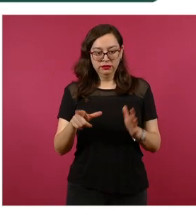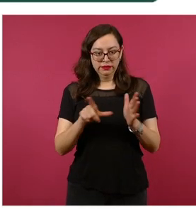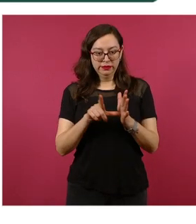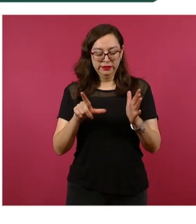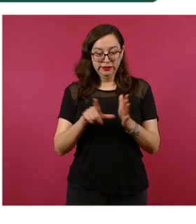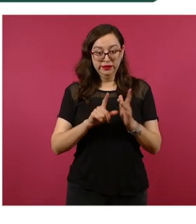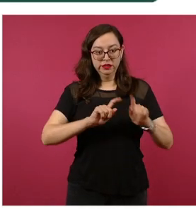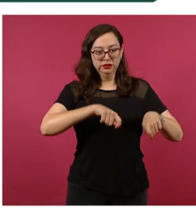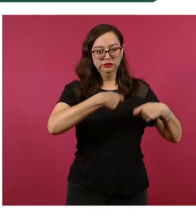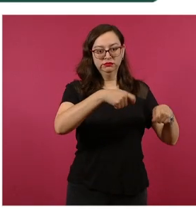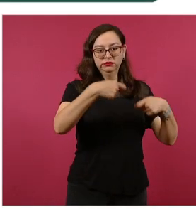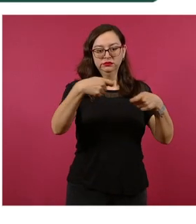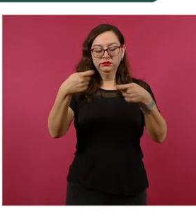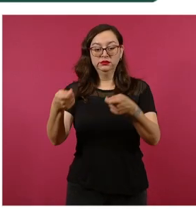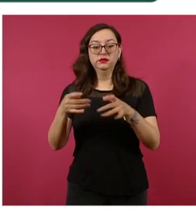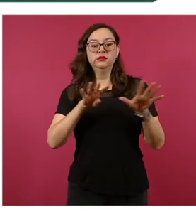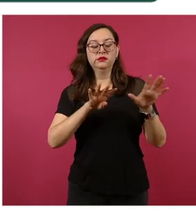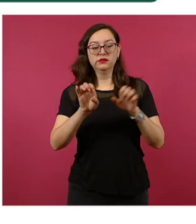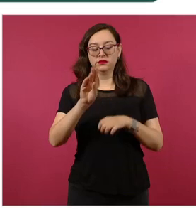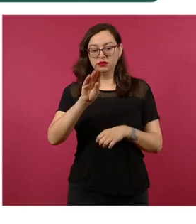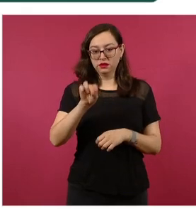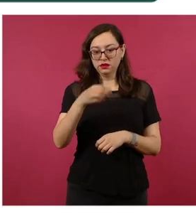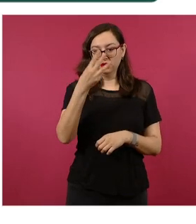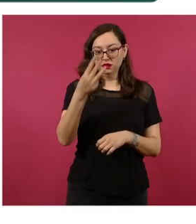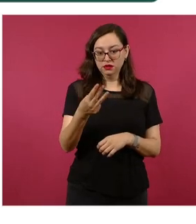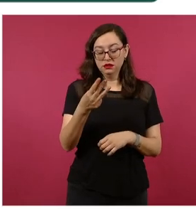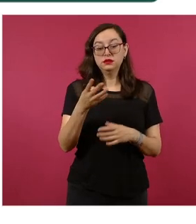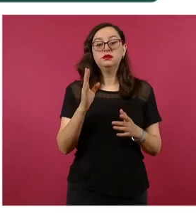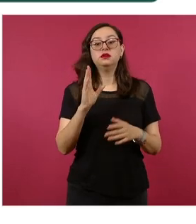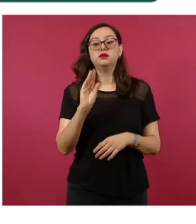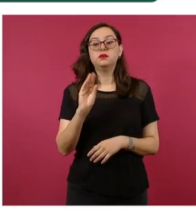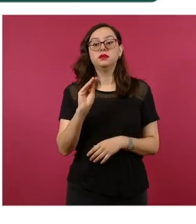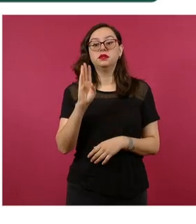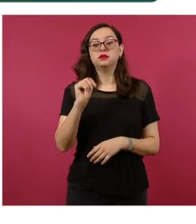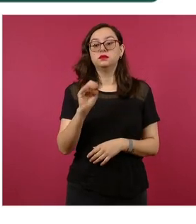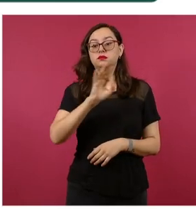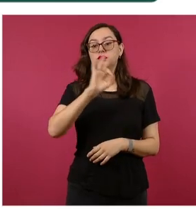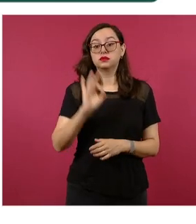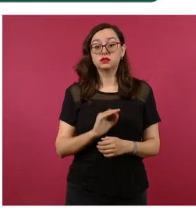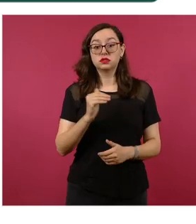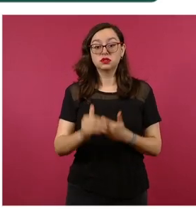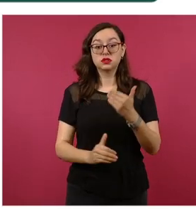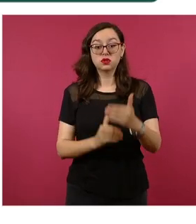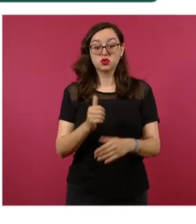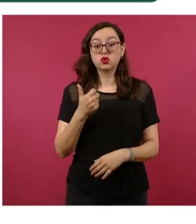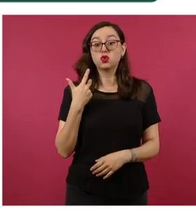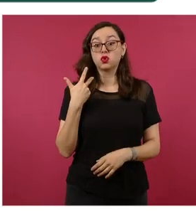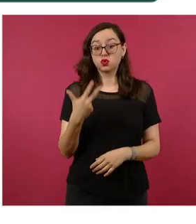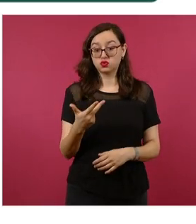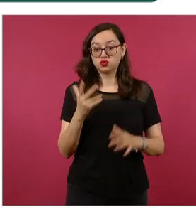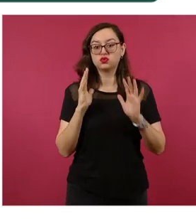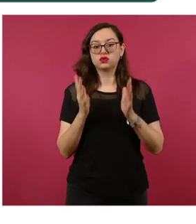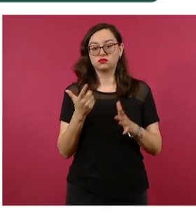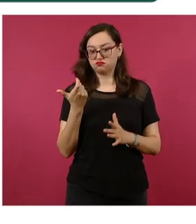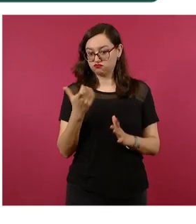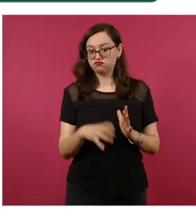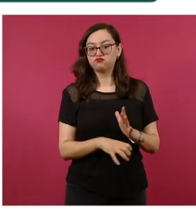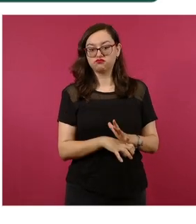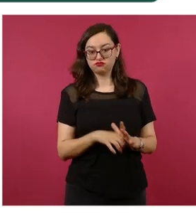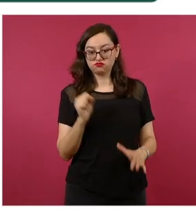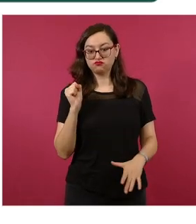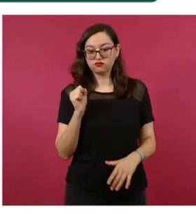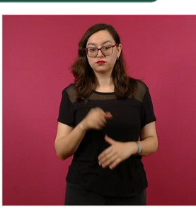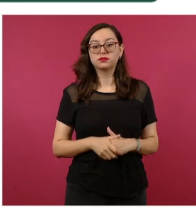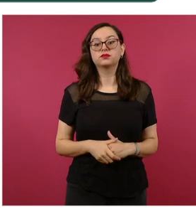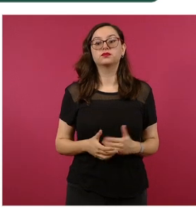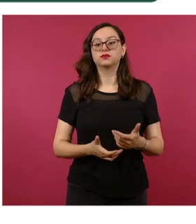programadas, 993 entregadas, 99% de avance y 8 cuentas que ya han tenido algún movimiento.